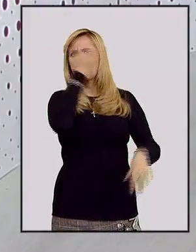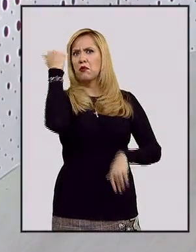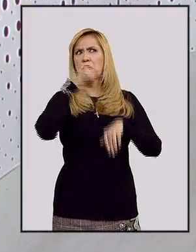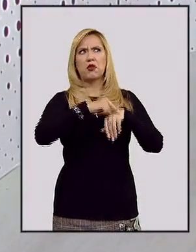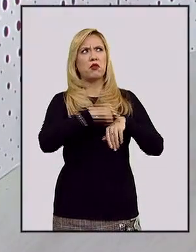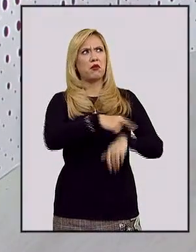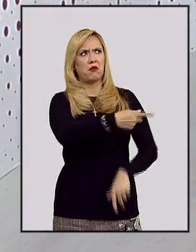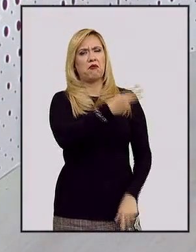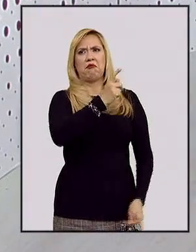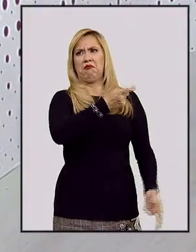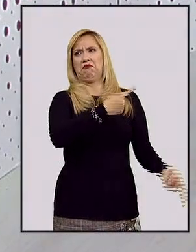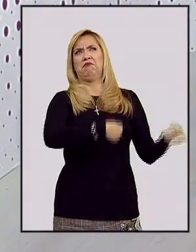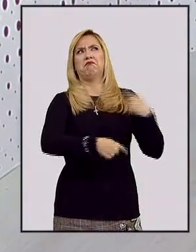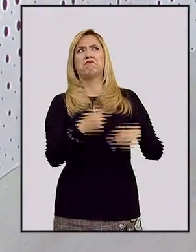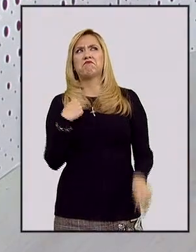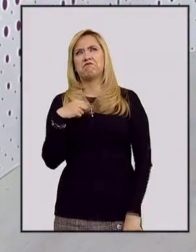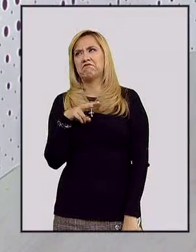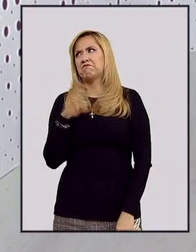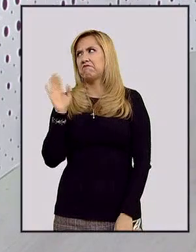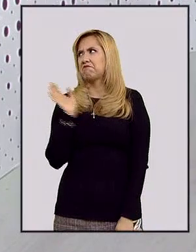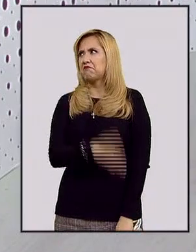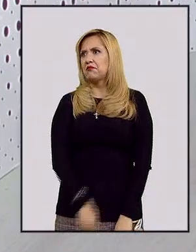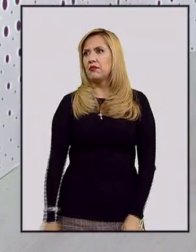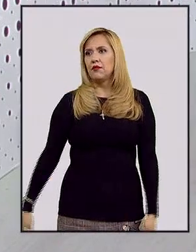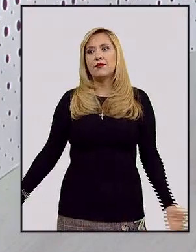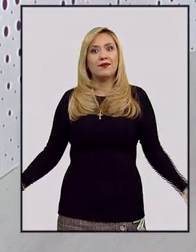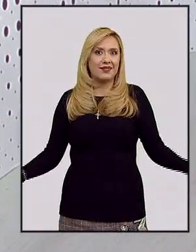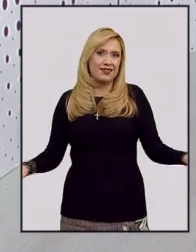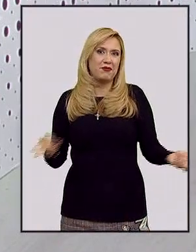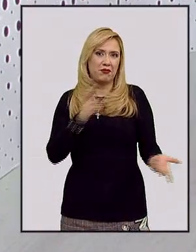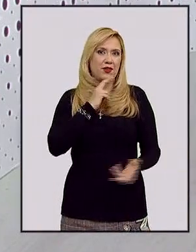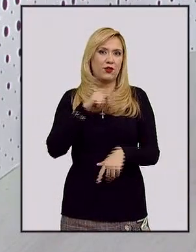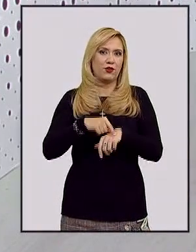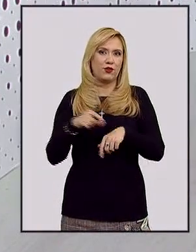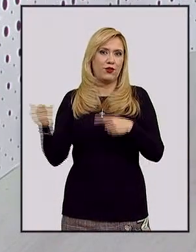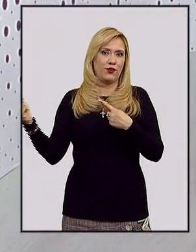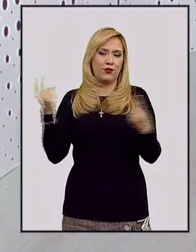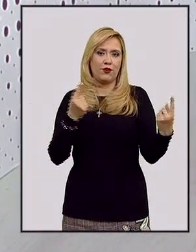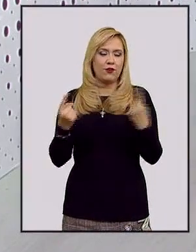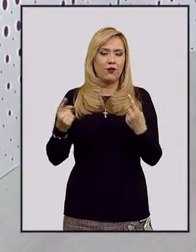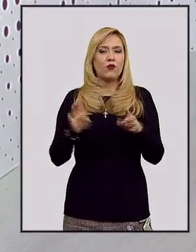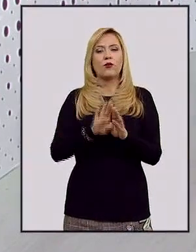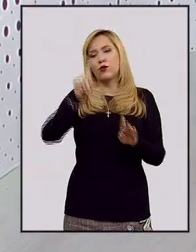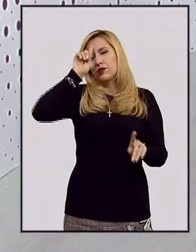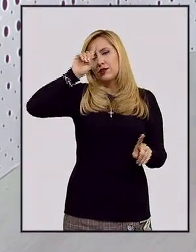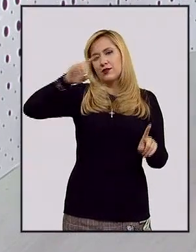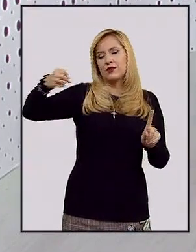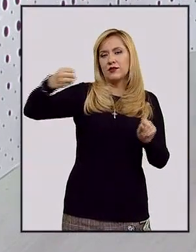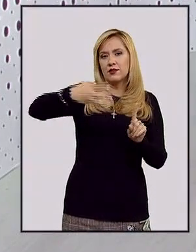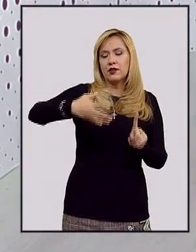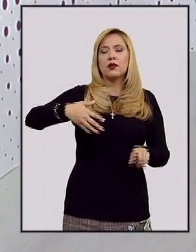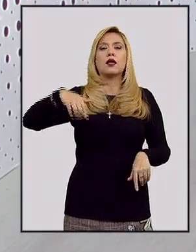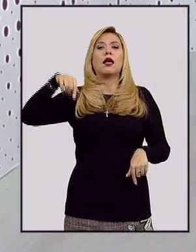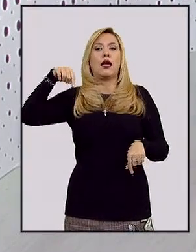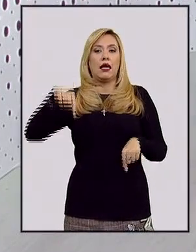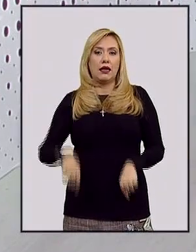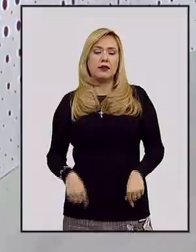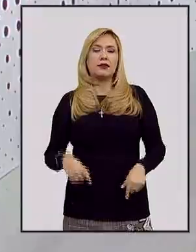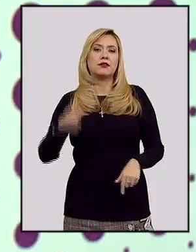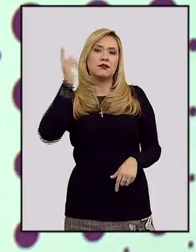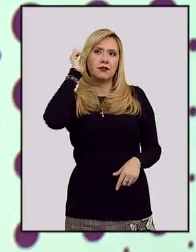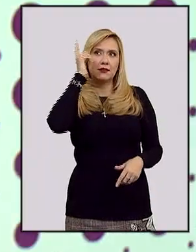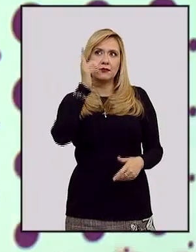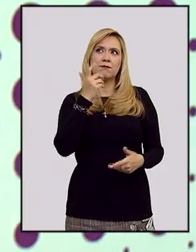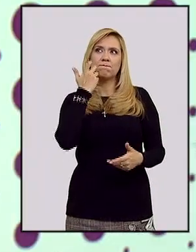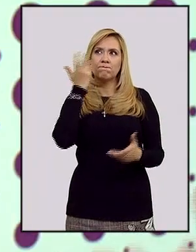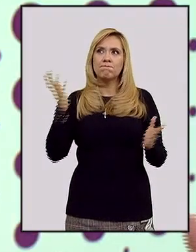de lo que están hablando. Claro, sí. Pero en términos del alcance y justo porque pues desde Gire estamos apostando